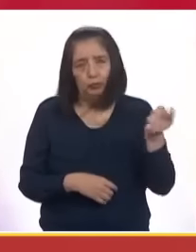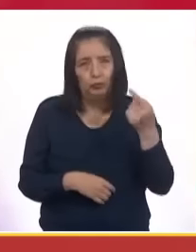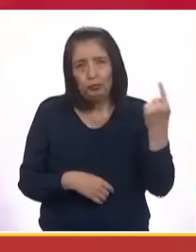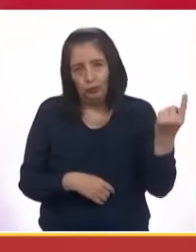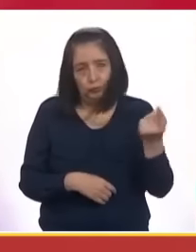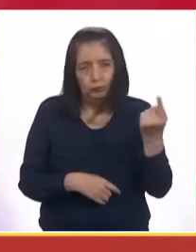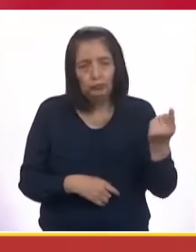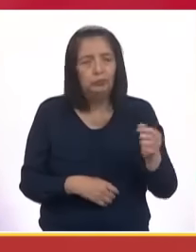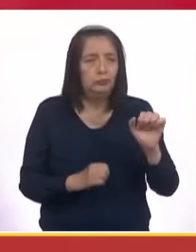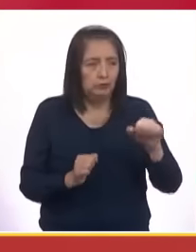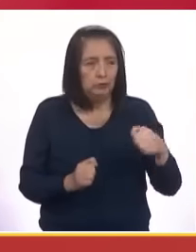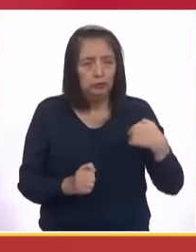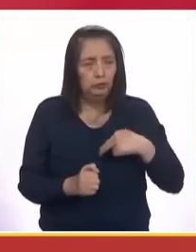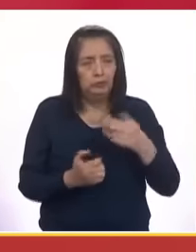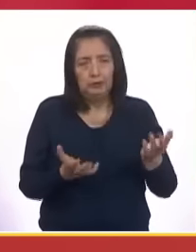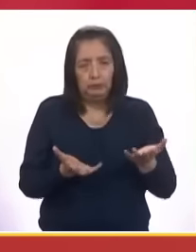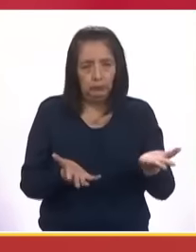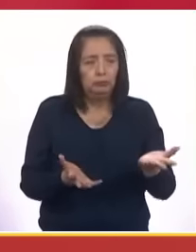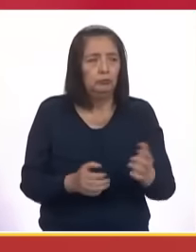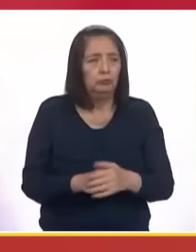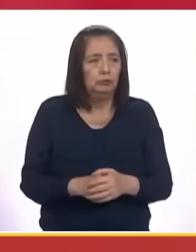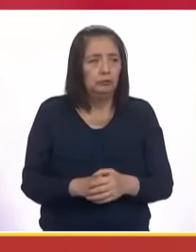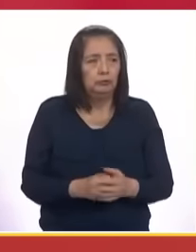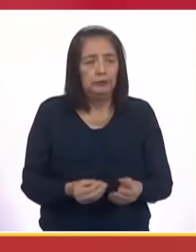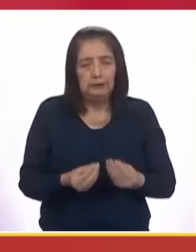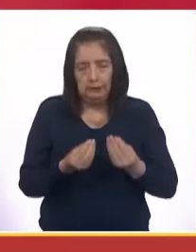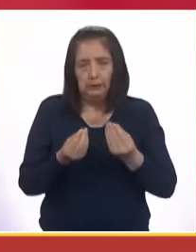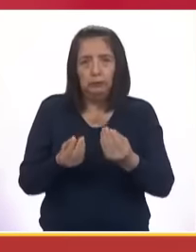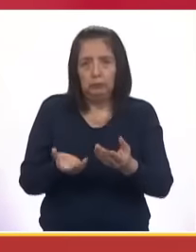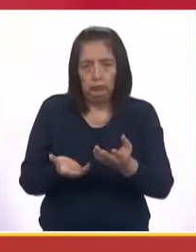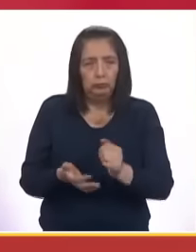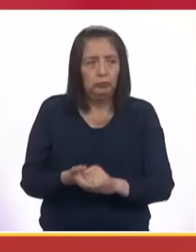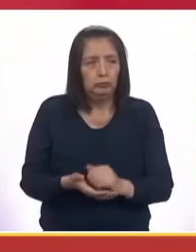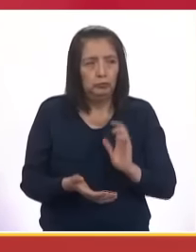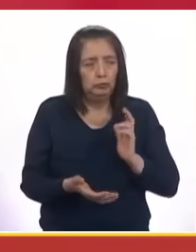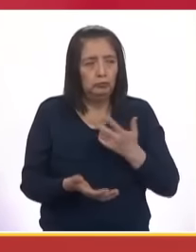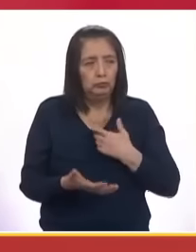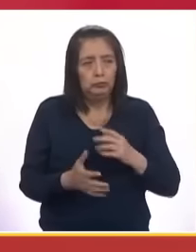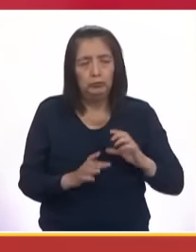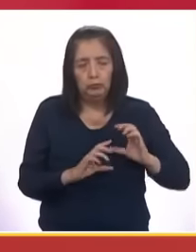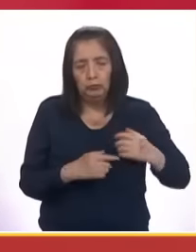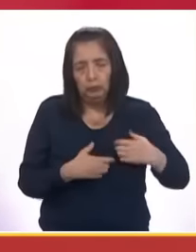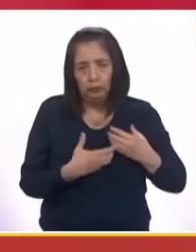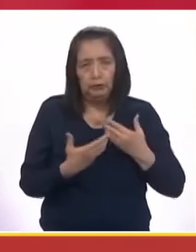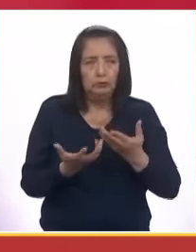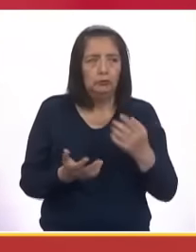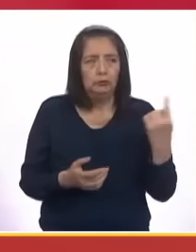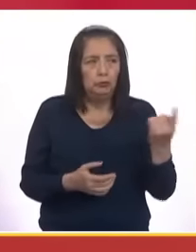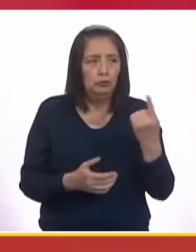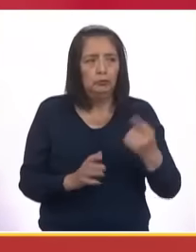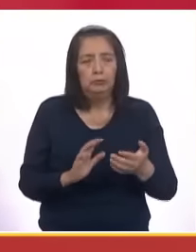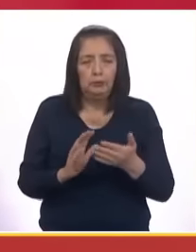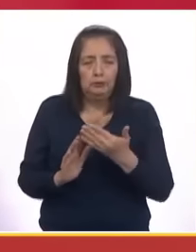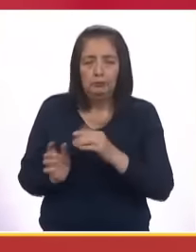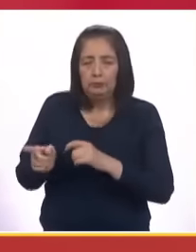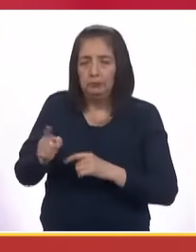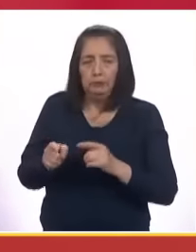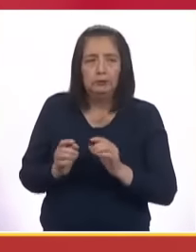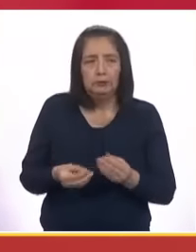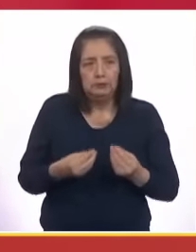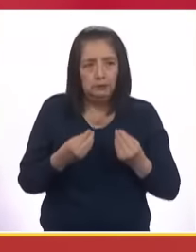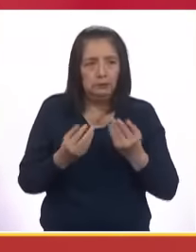Todos estamos depositando nuestros corazones. Todo el pueblo peruano